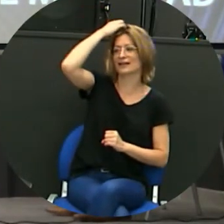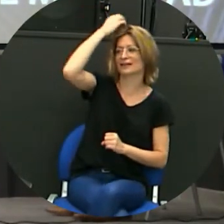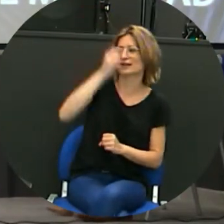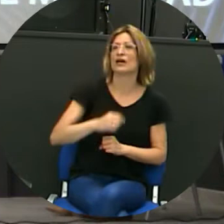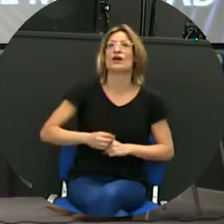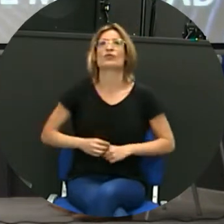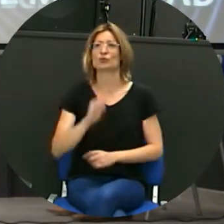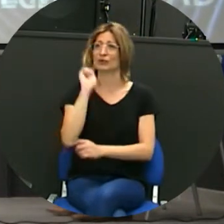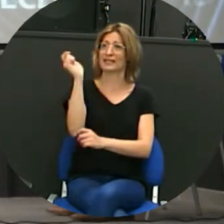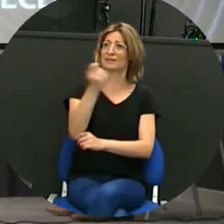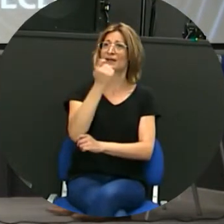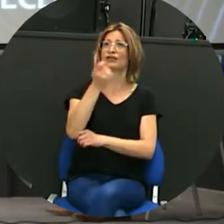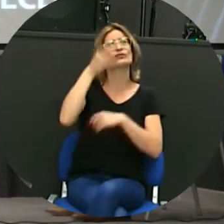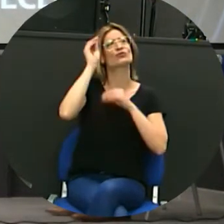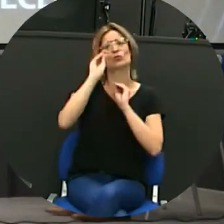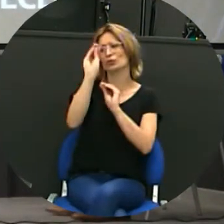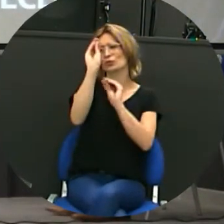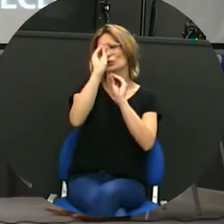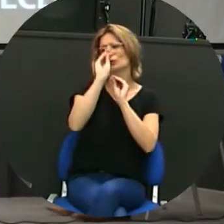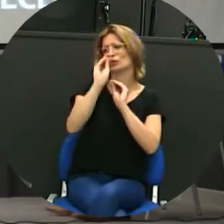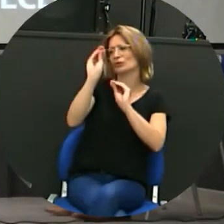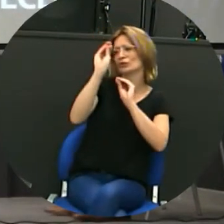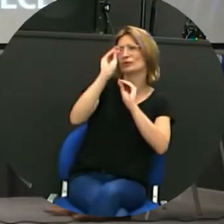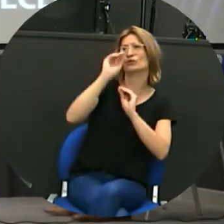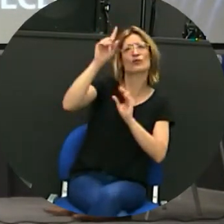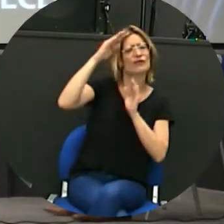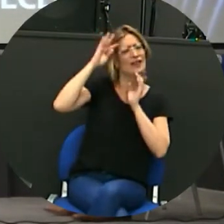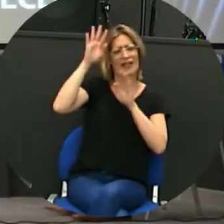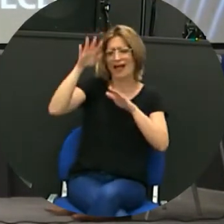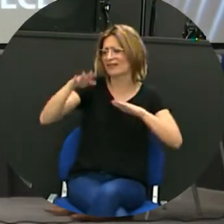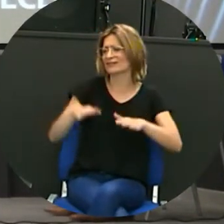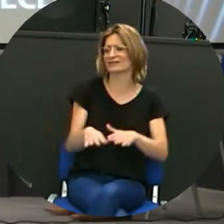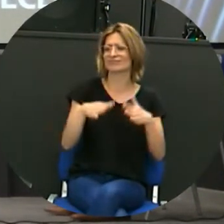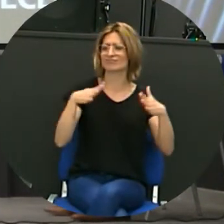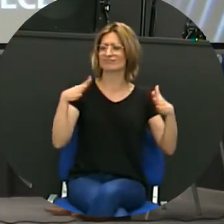Majestad. Tuya es la victoria, grande es tu